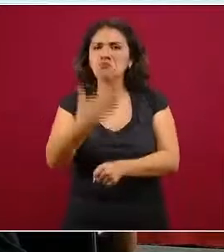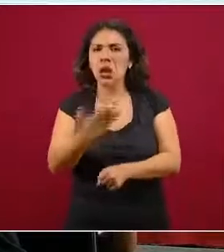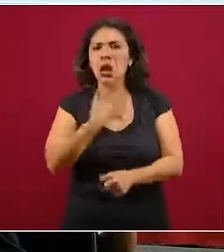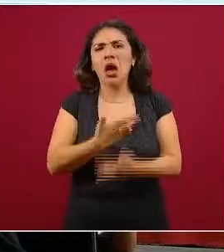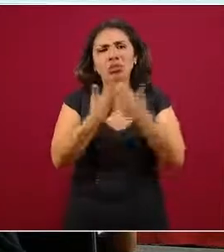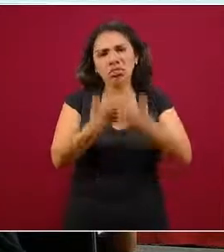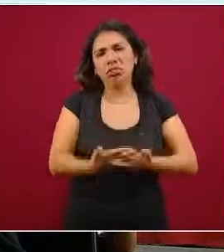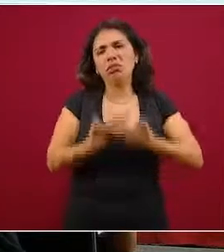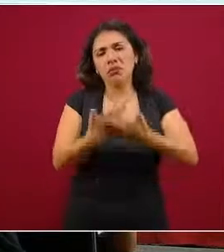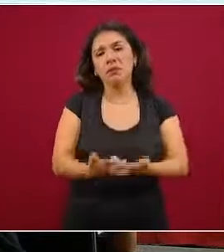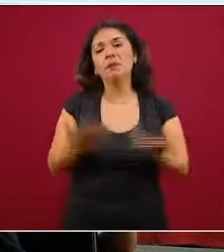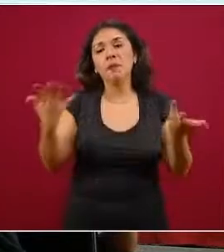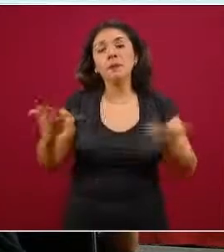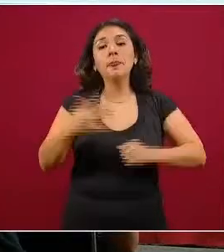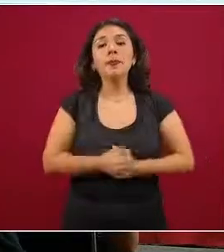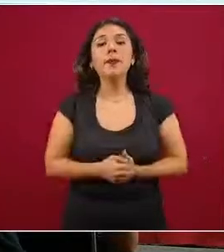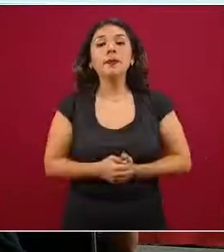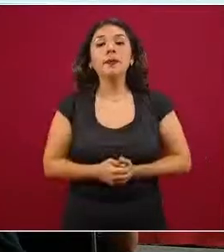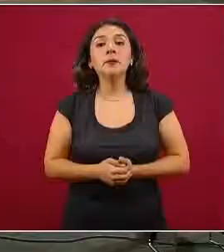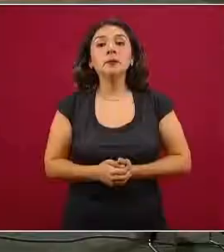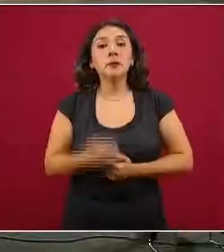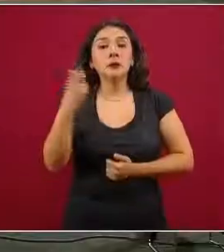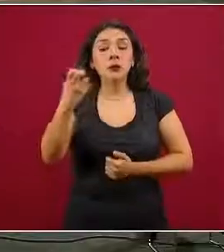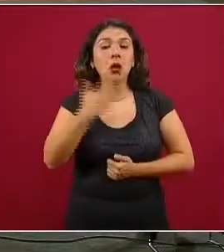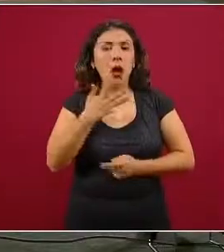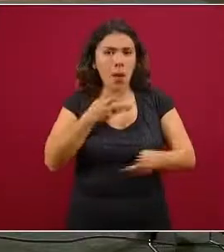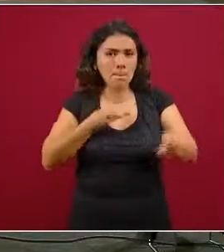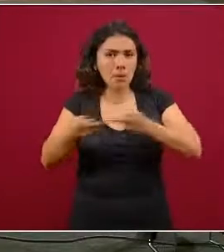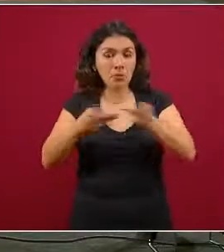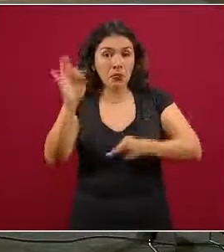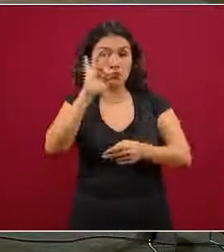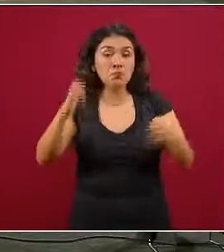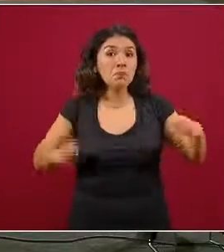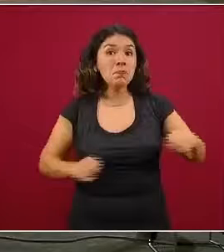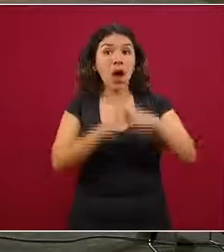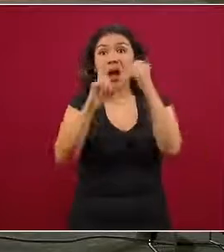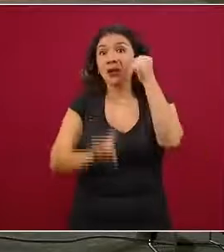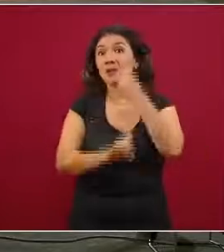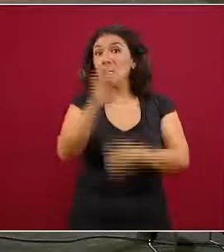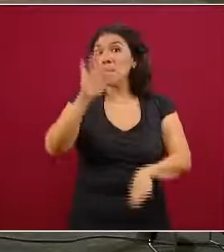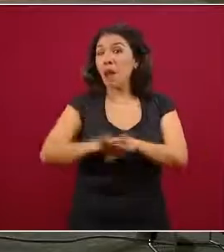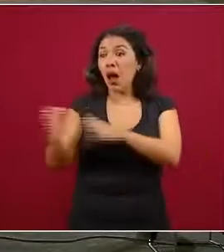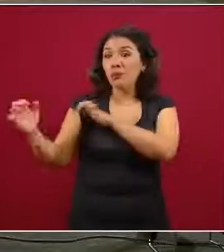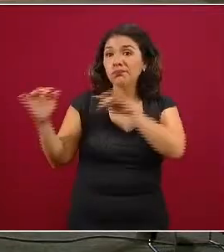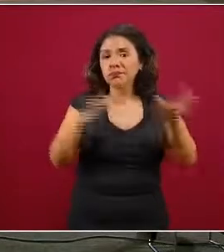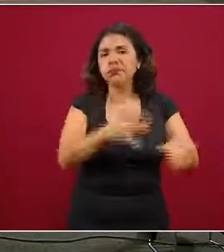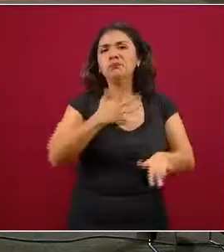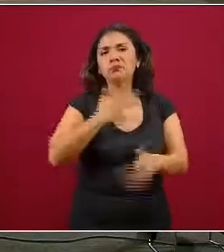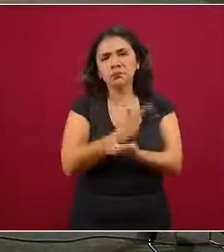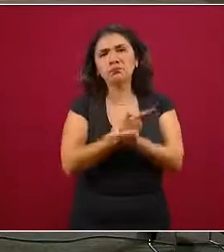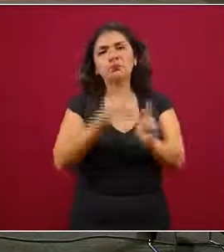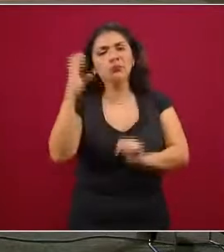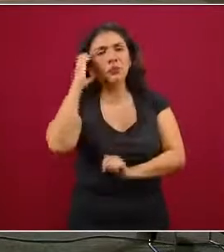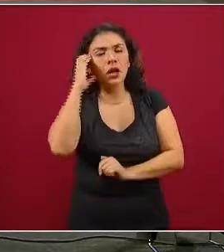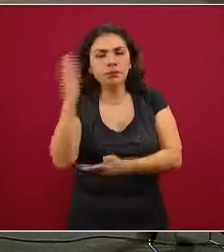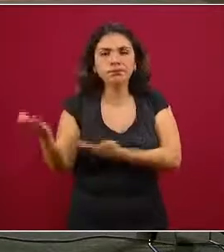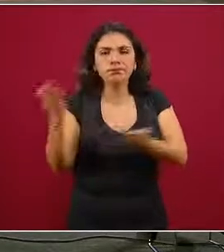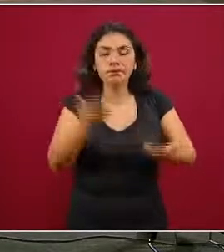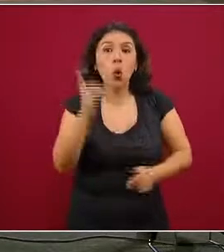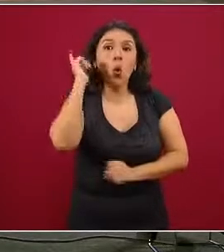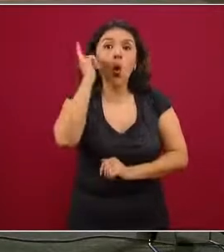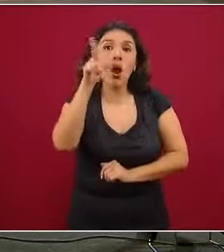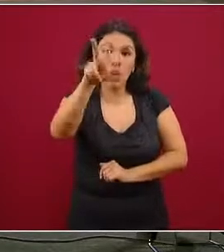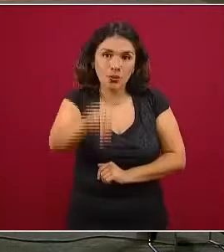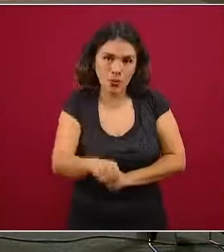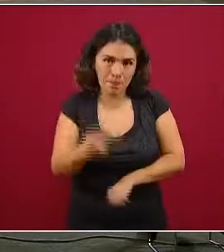disponibilidad, por lo que estarían preparados para poder afrontar en un momento determinado alguna escalada que pudiera darse y esperemos no